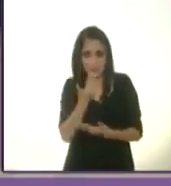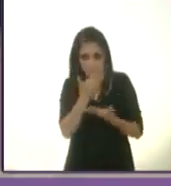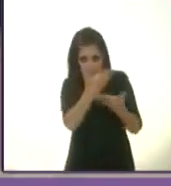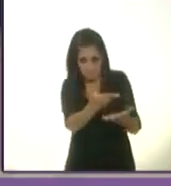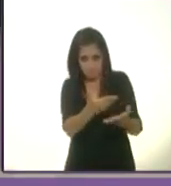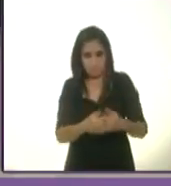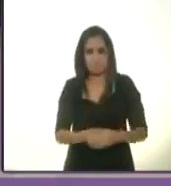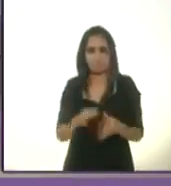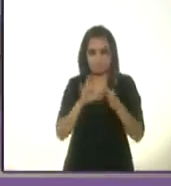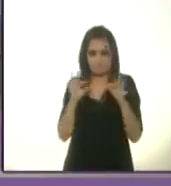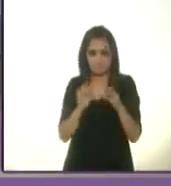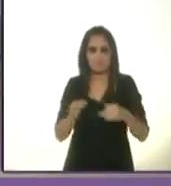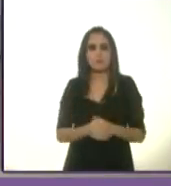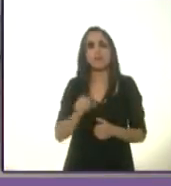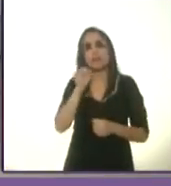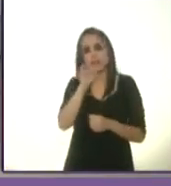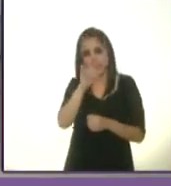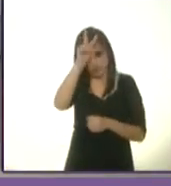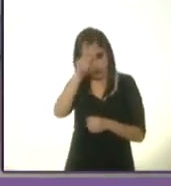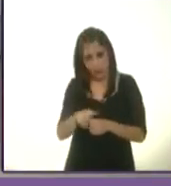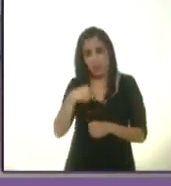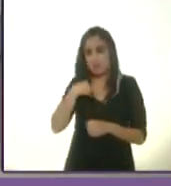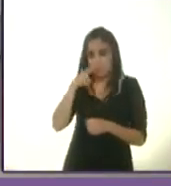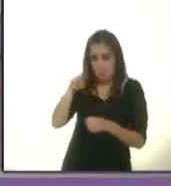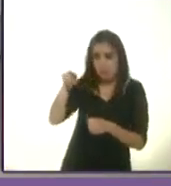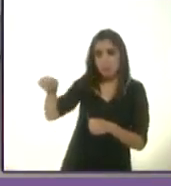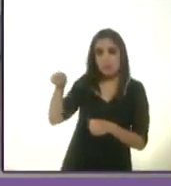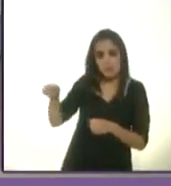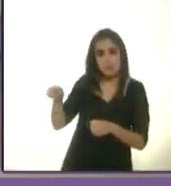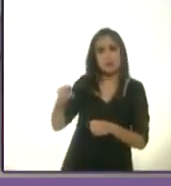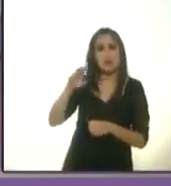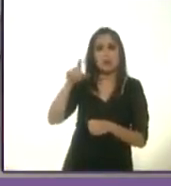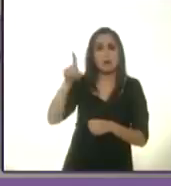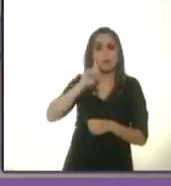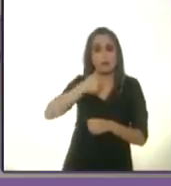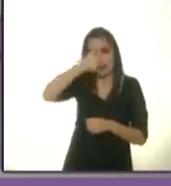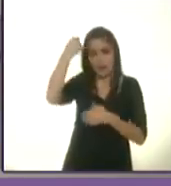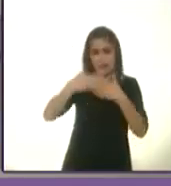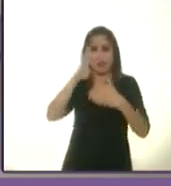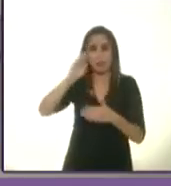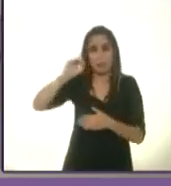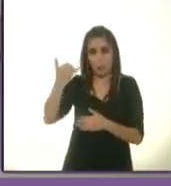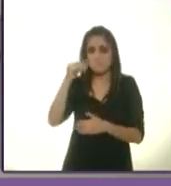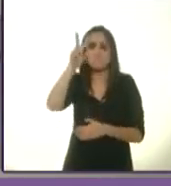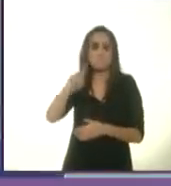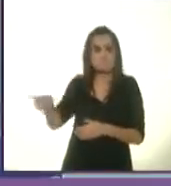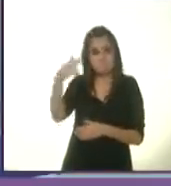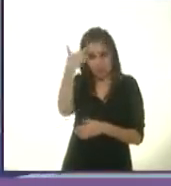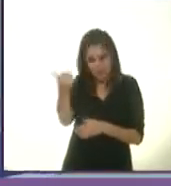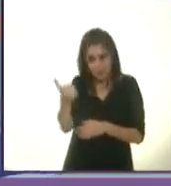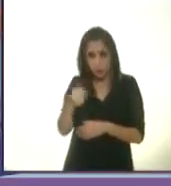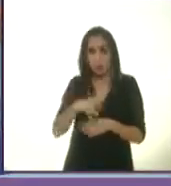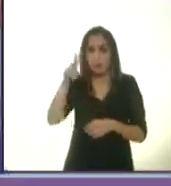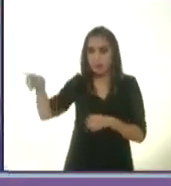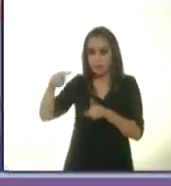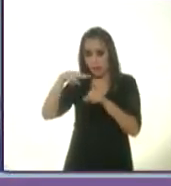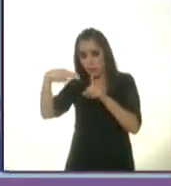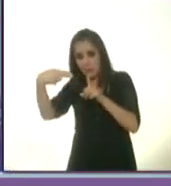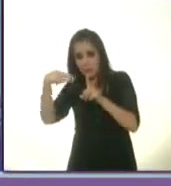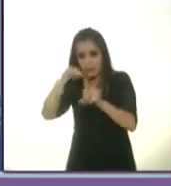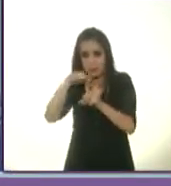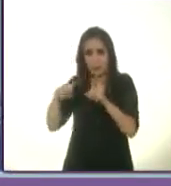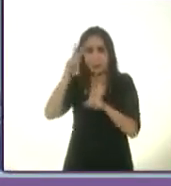adelante si es verdad y comparto totalmente la visión de la candidata mariana boy yo creo que es una visión muy miope